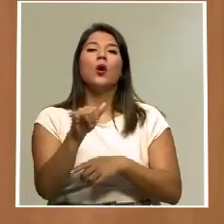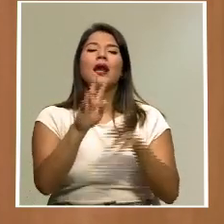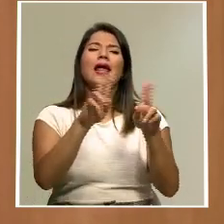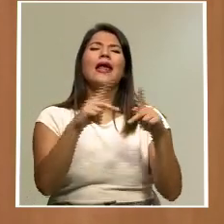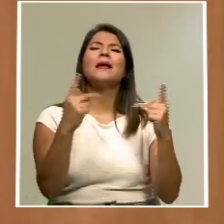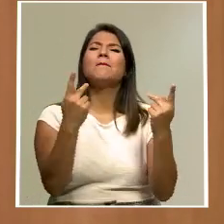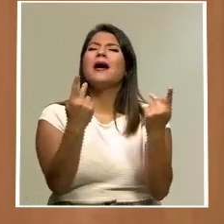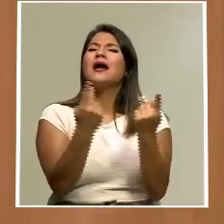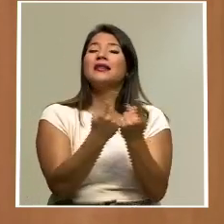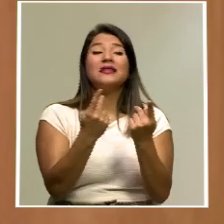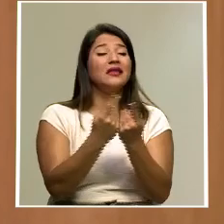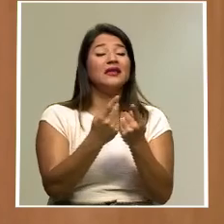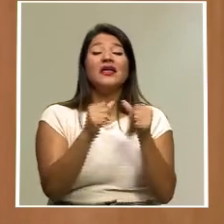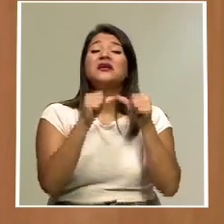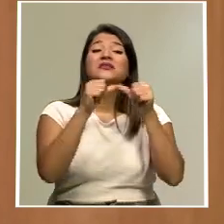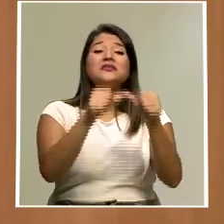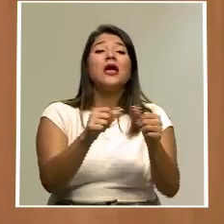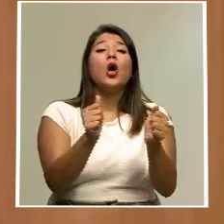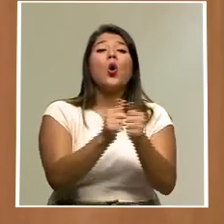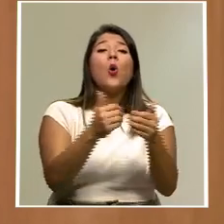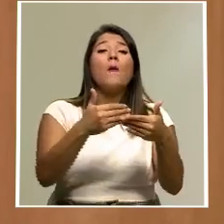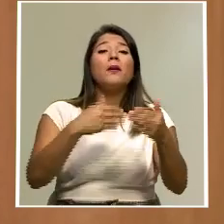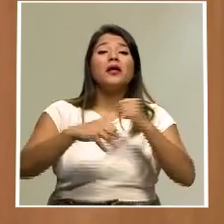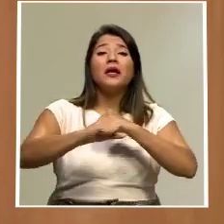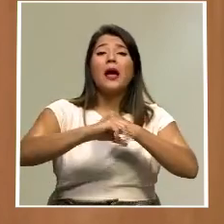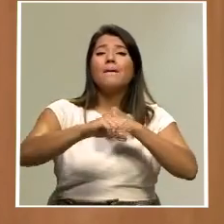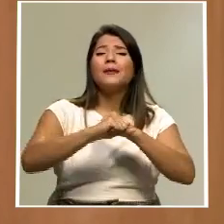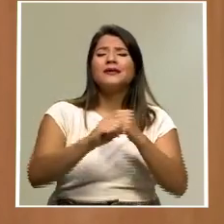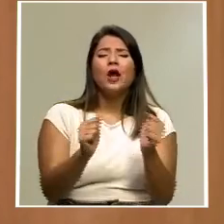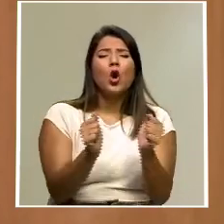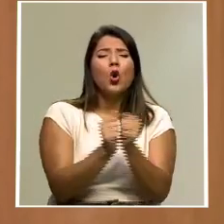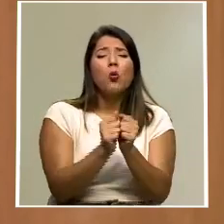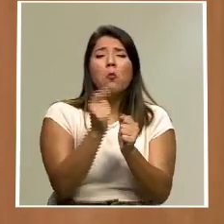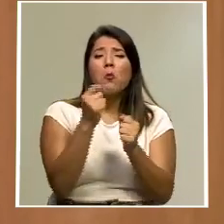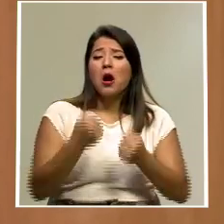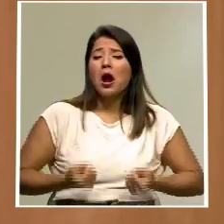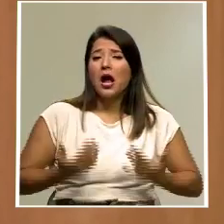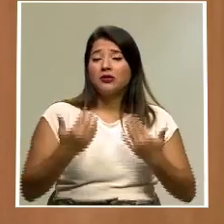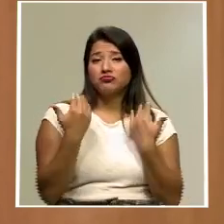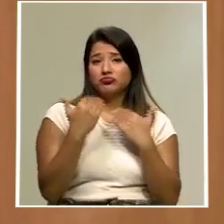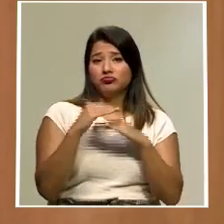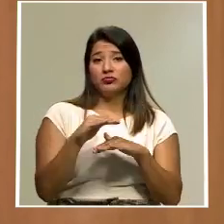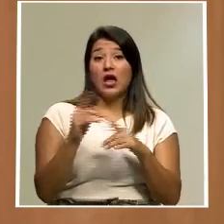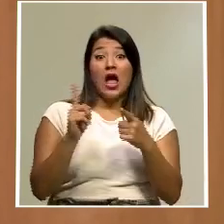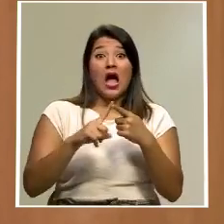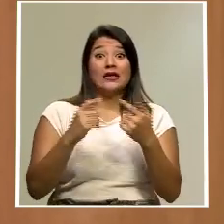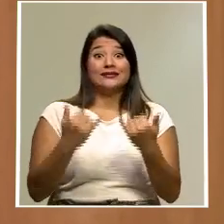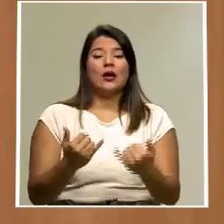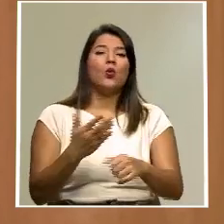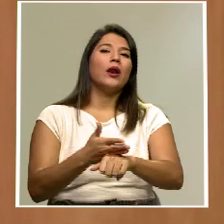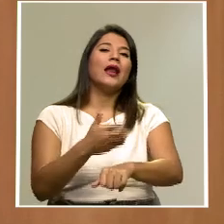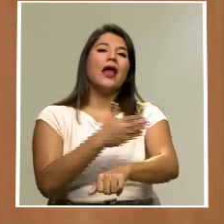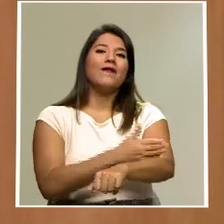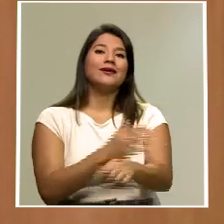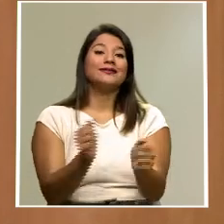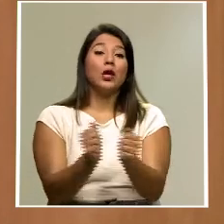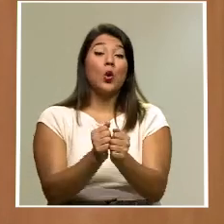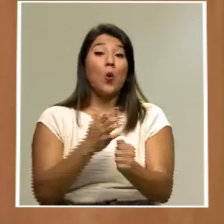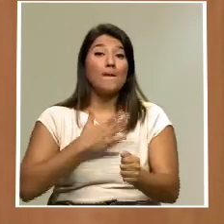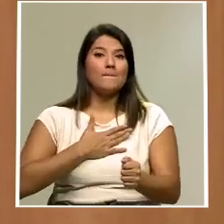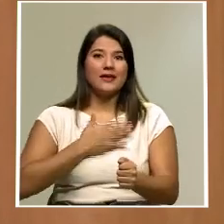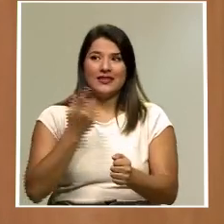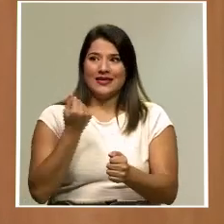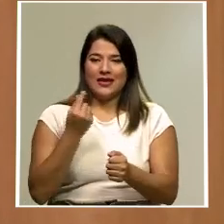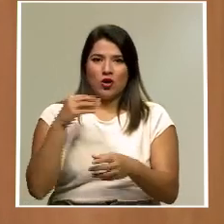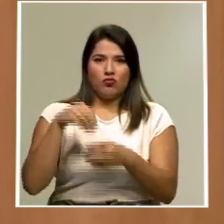una pre-campaña austera y una nacional austera. De momento, los avances que hemos realizado lo he hecho desde mis ahorros